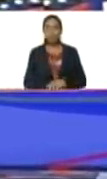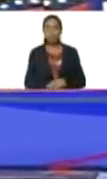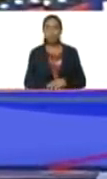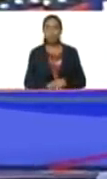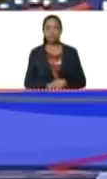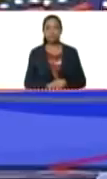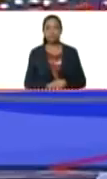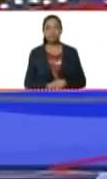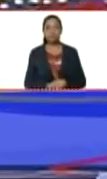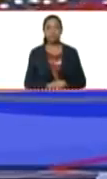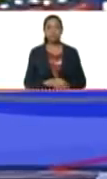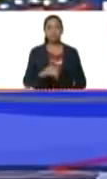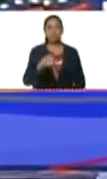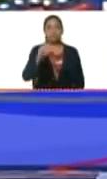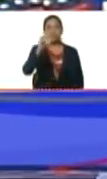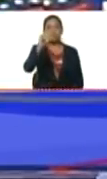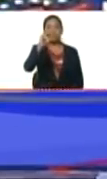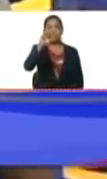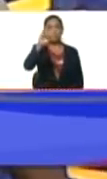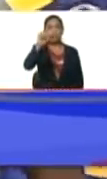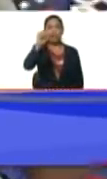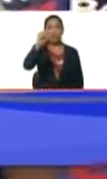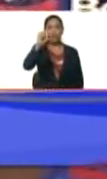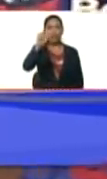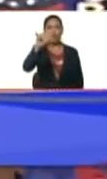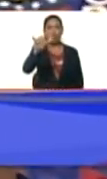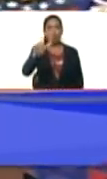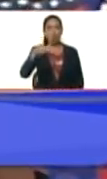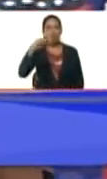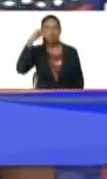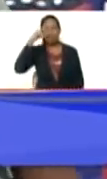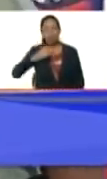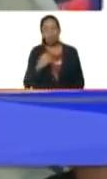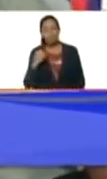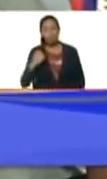Drianoy Guarata, que nos acompaña aquí, de la Policía